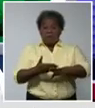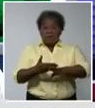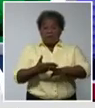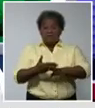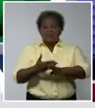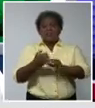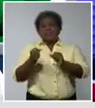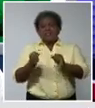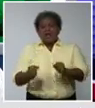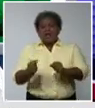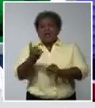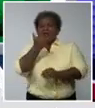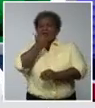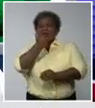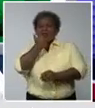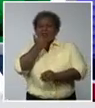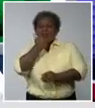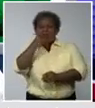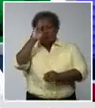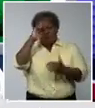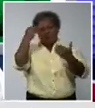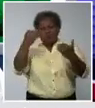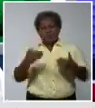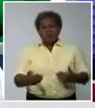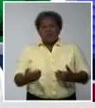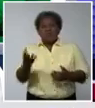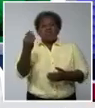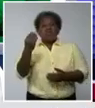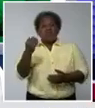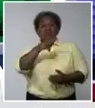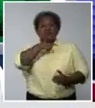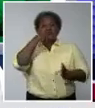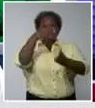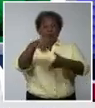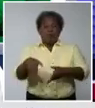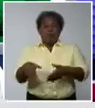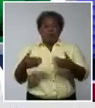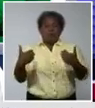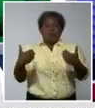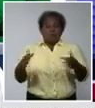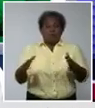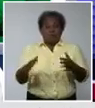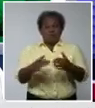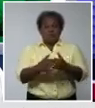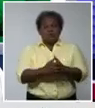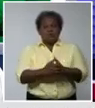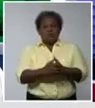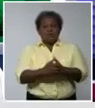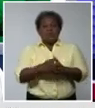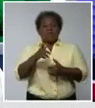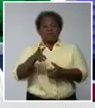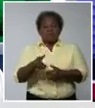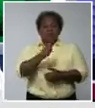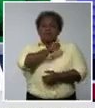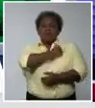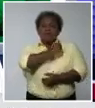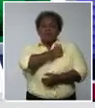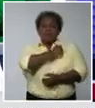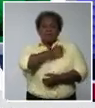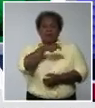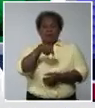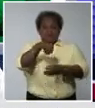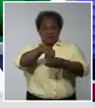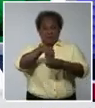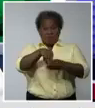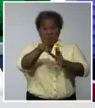limitaciones, muchos fallecidos todavía, y apostando porque entre las medidas